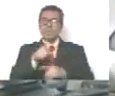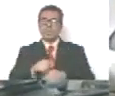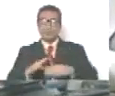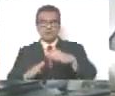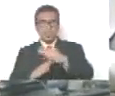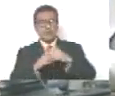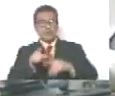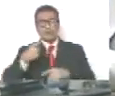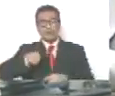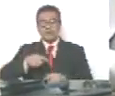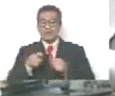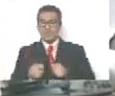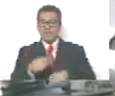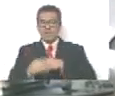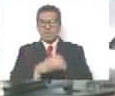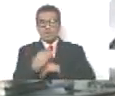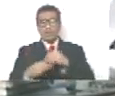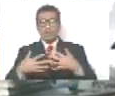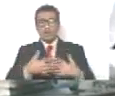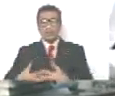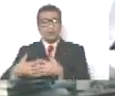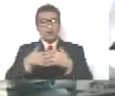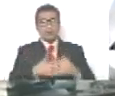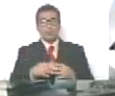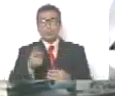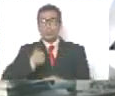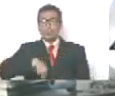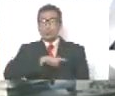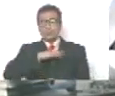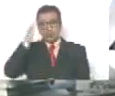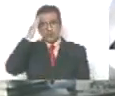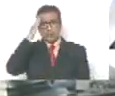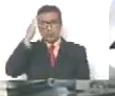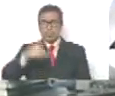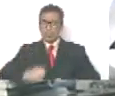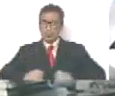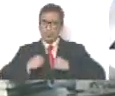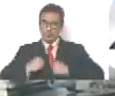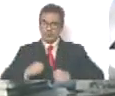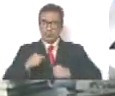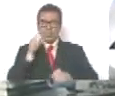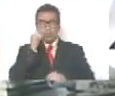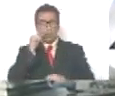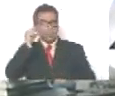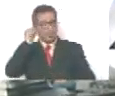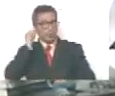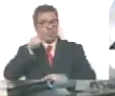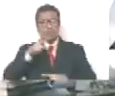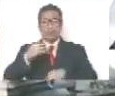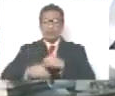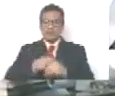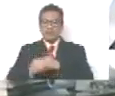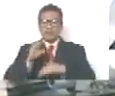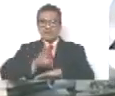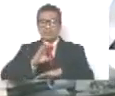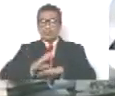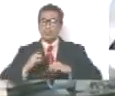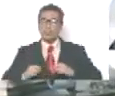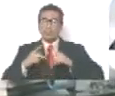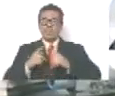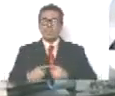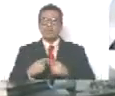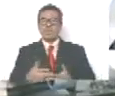intentado colocar el imperialismo norteamericano, tenemos que reconocer la valentía de esos hombres y mujeres que están allí en los centros de salud, dando lo mejor